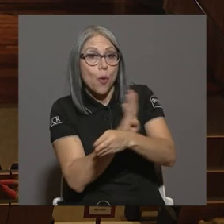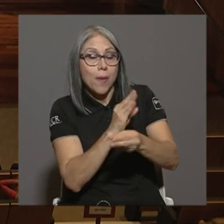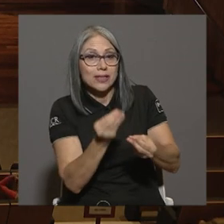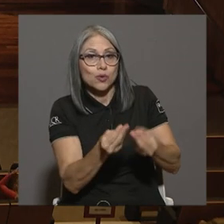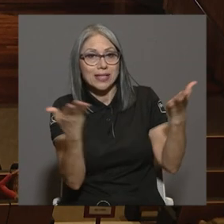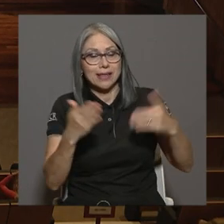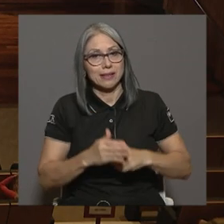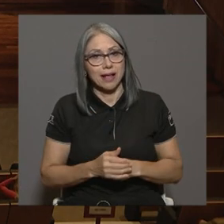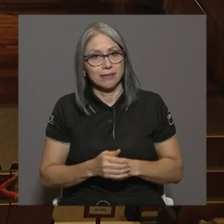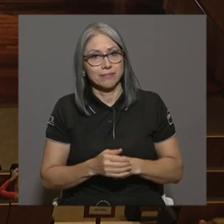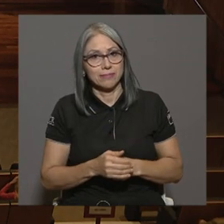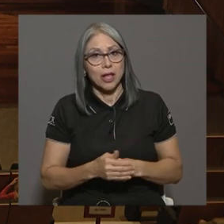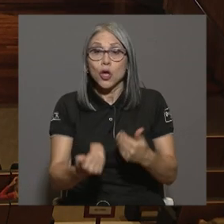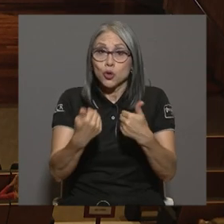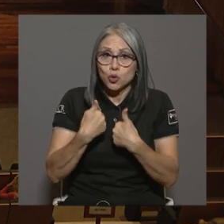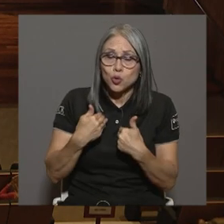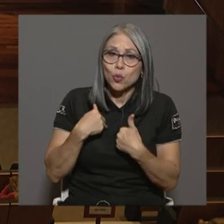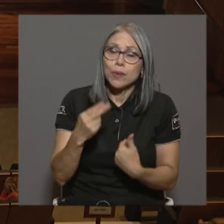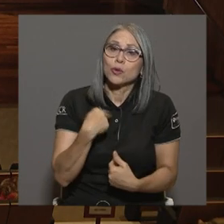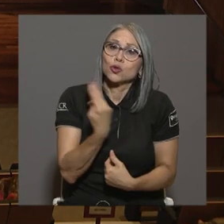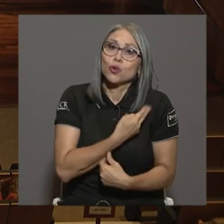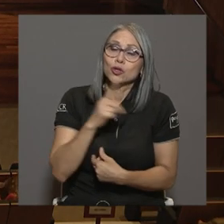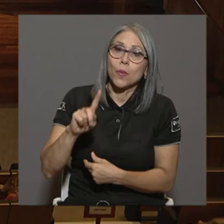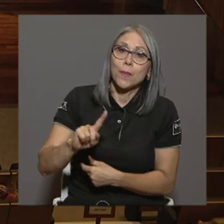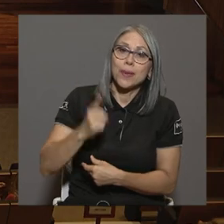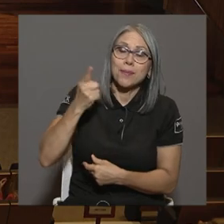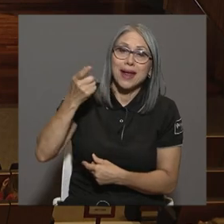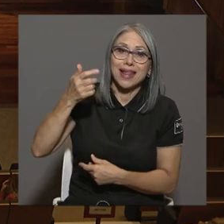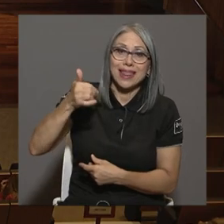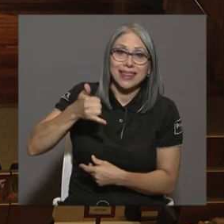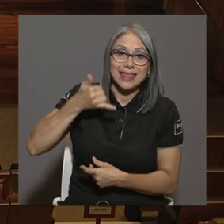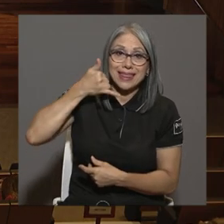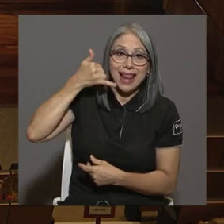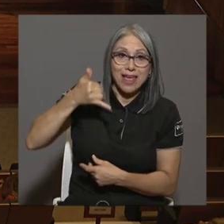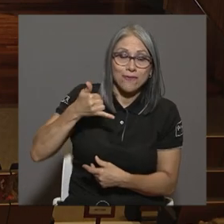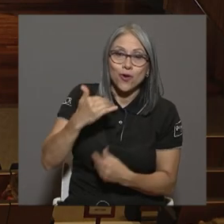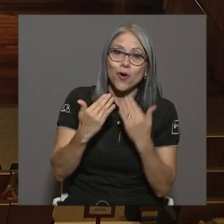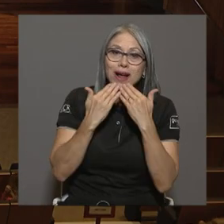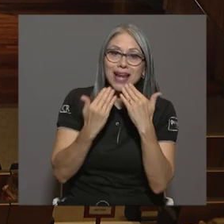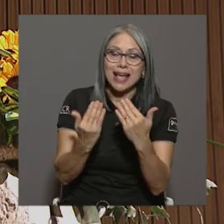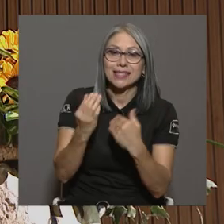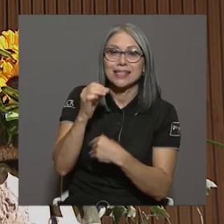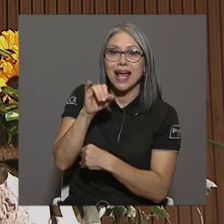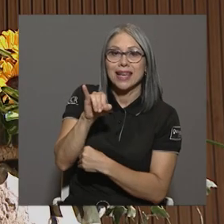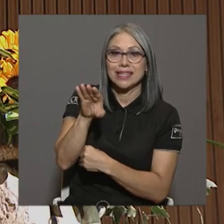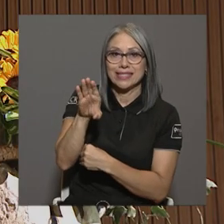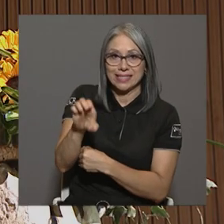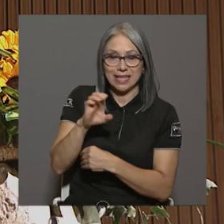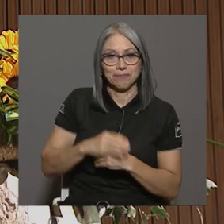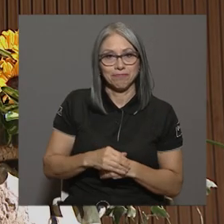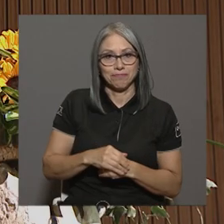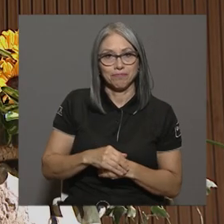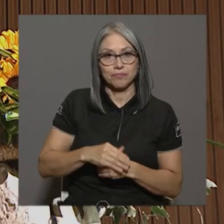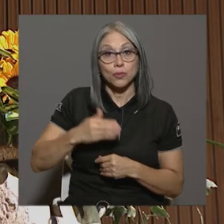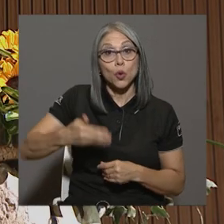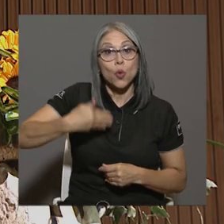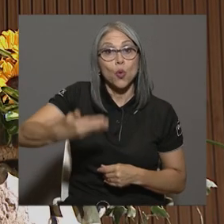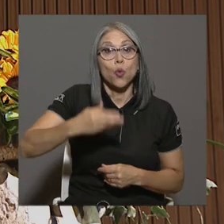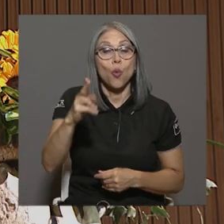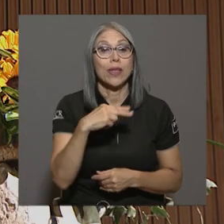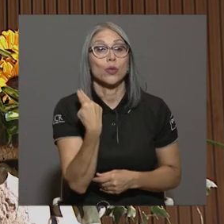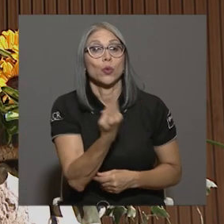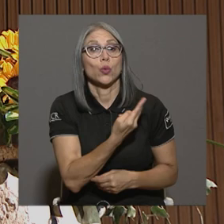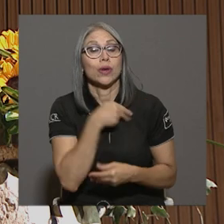estatal, tuvimos nuestro primer teléfono gracias al ICE. Cuando nuestros y